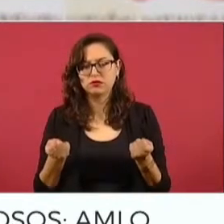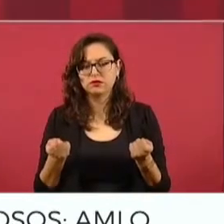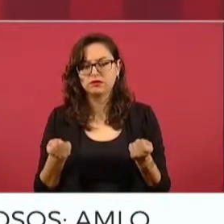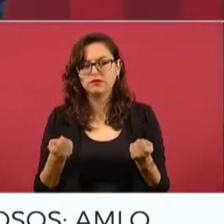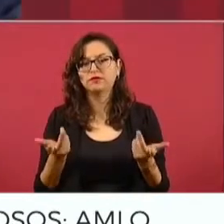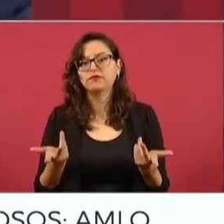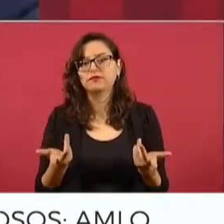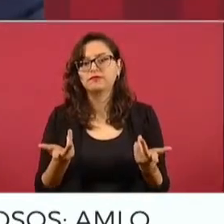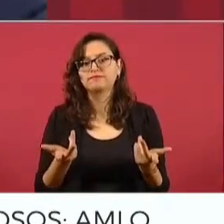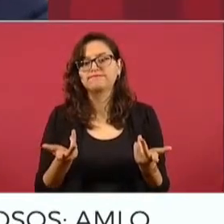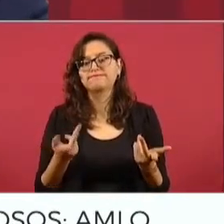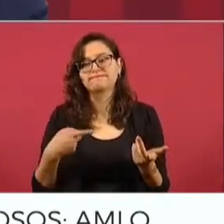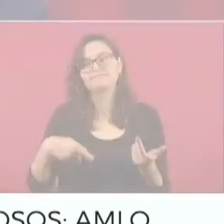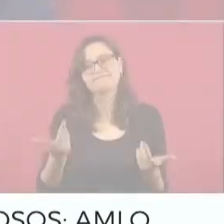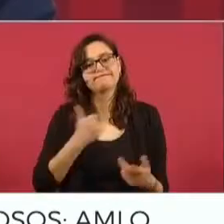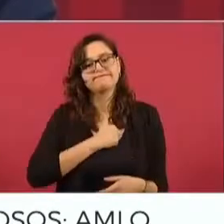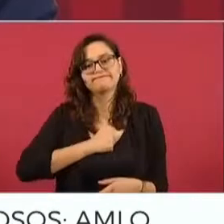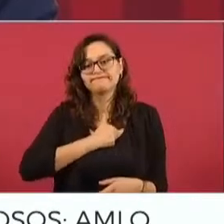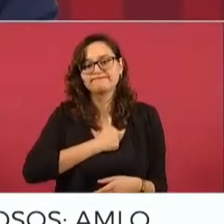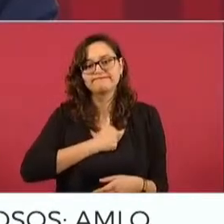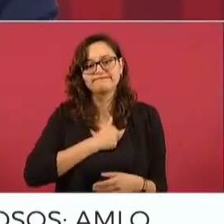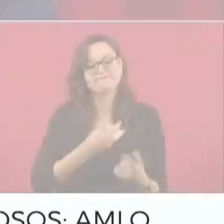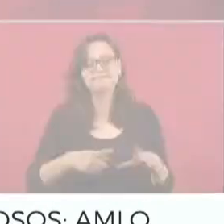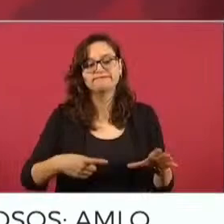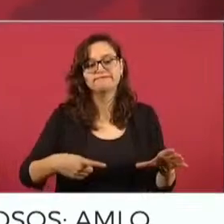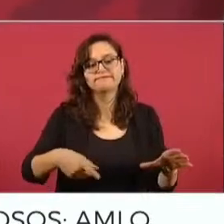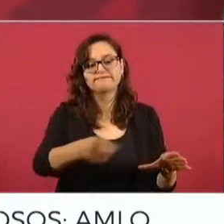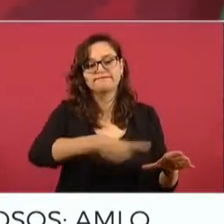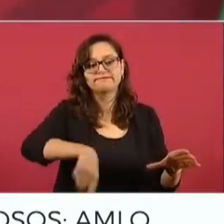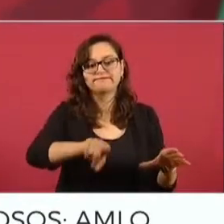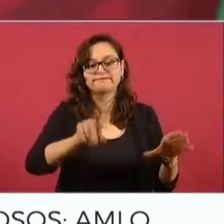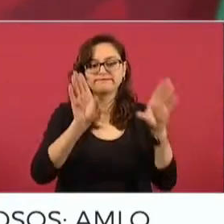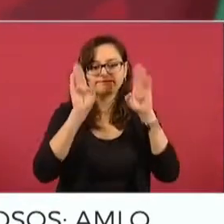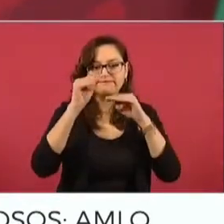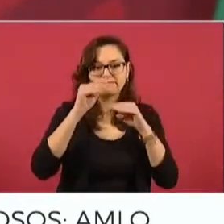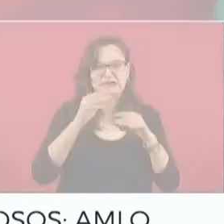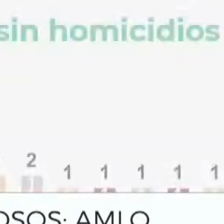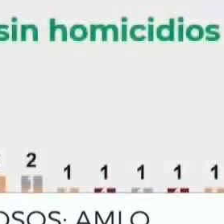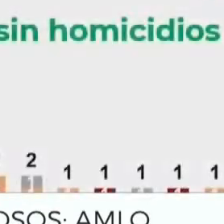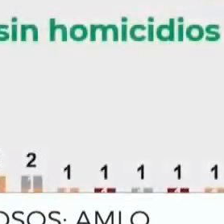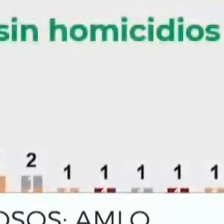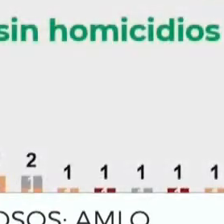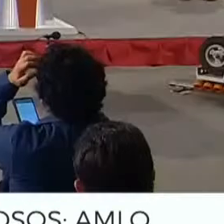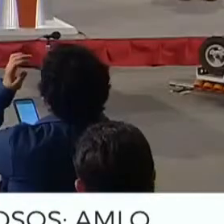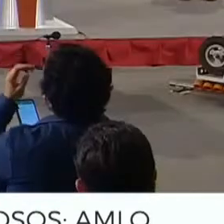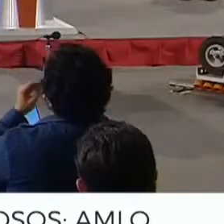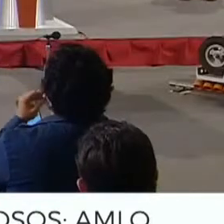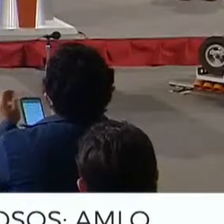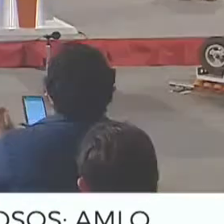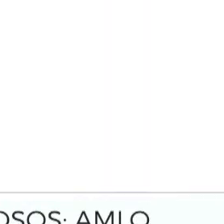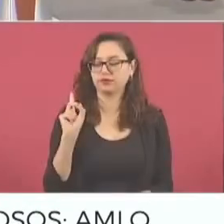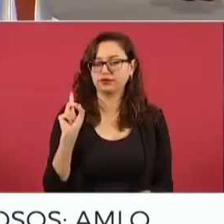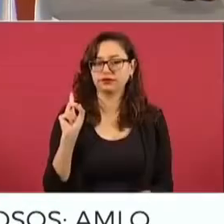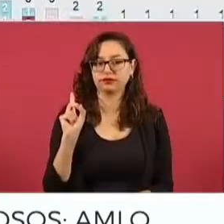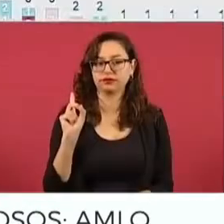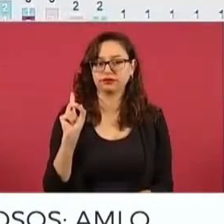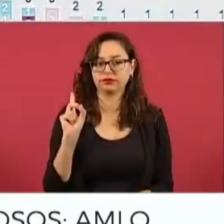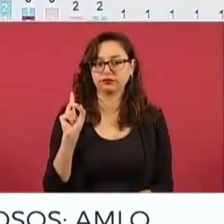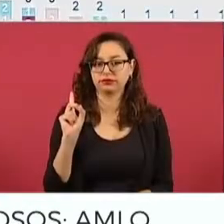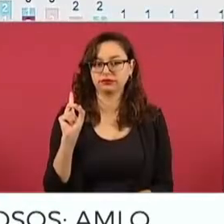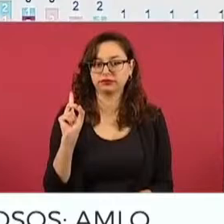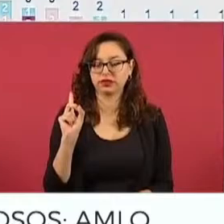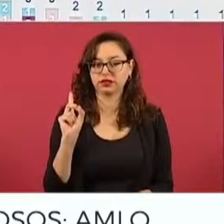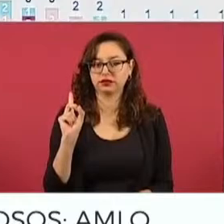un interés de nuestros adversarios los conservadores de magnificar las cosas fuera los fines de semana aunque